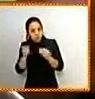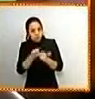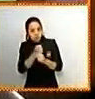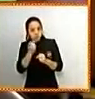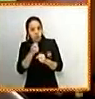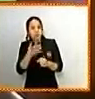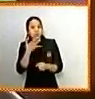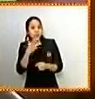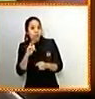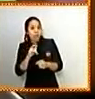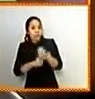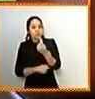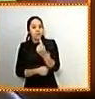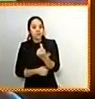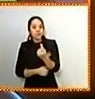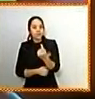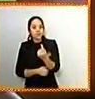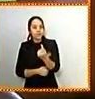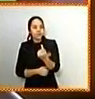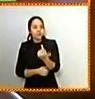seleccionado. Suerte porque el primero es